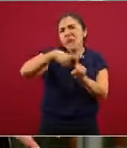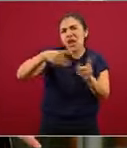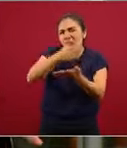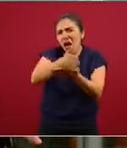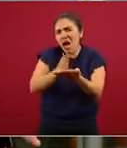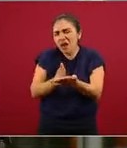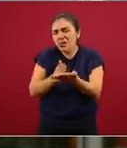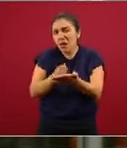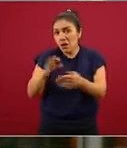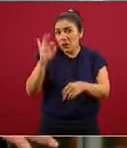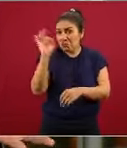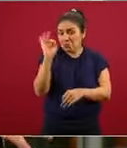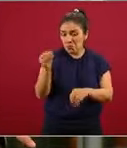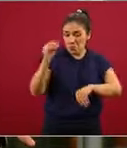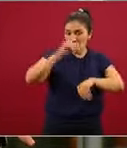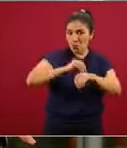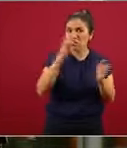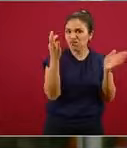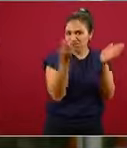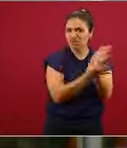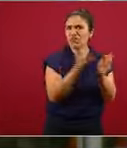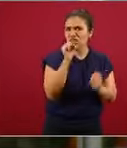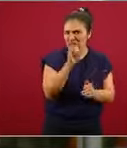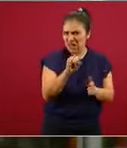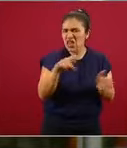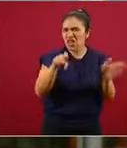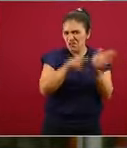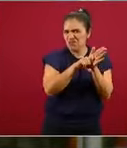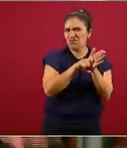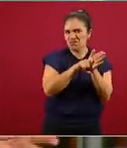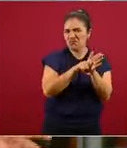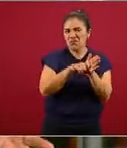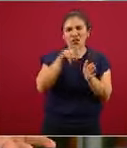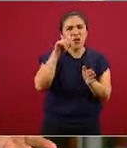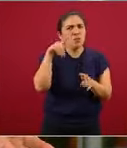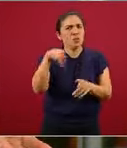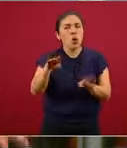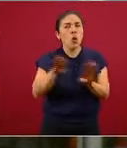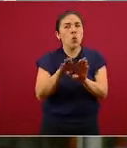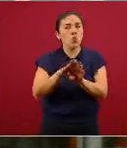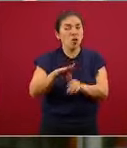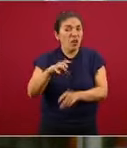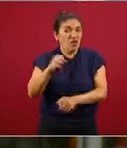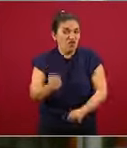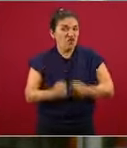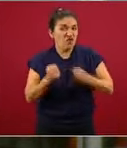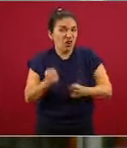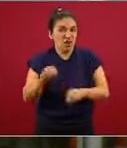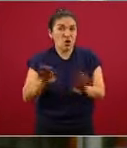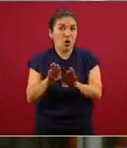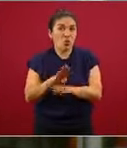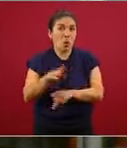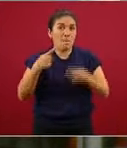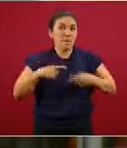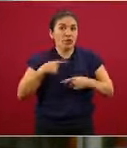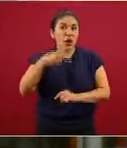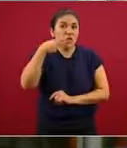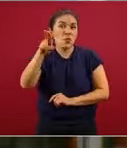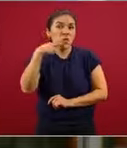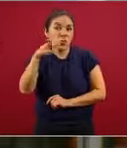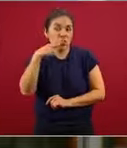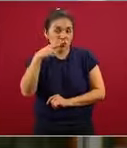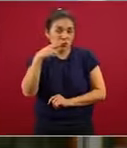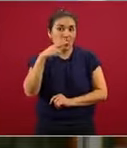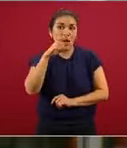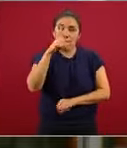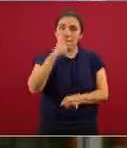etiquetado frontal sea no tan agresivo, tan radical como el del tabaco? Porque mata más personas las